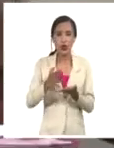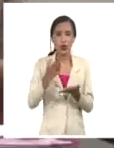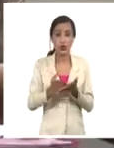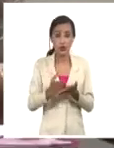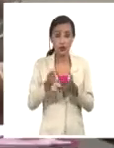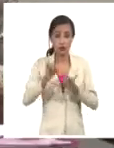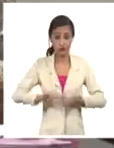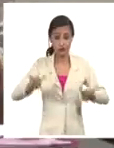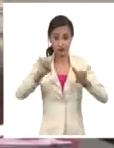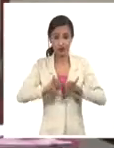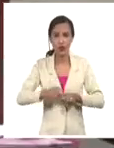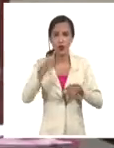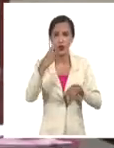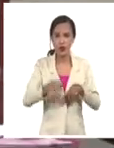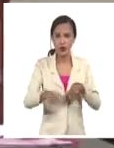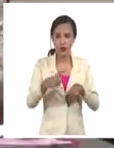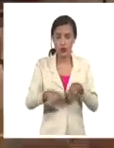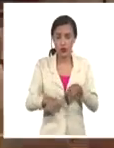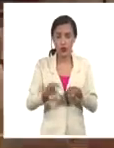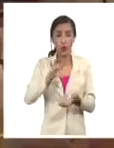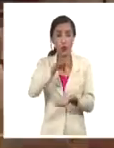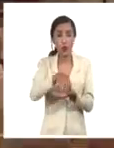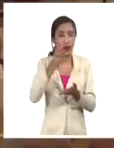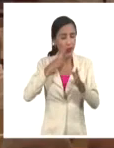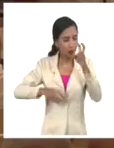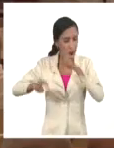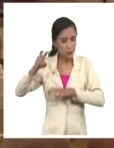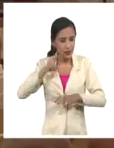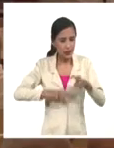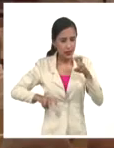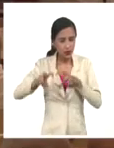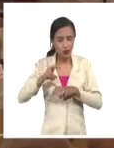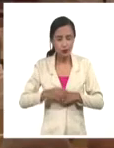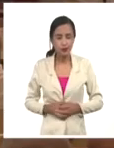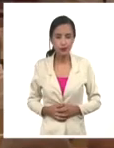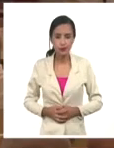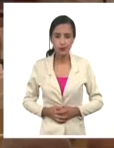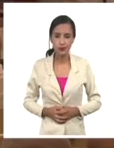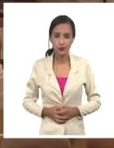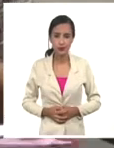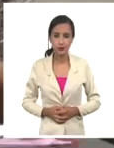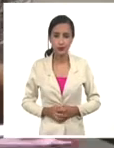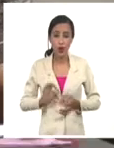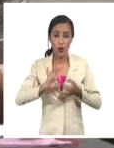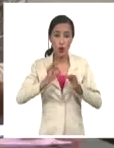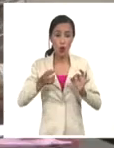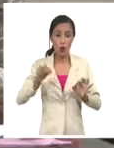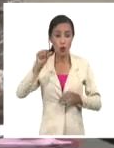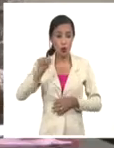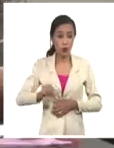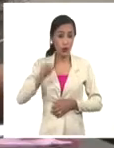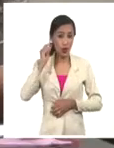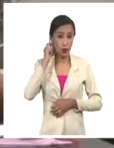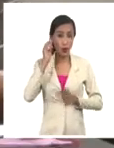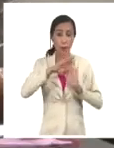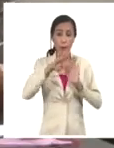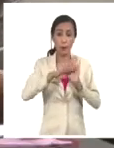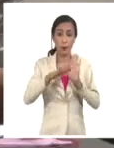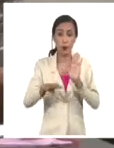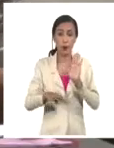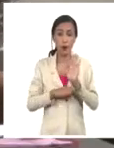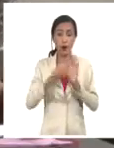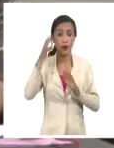superior y otras entidades de investigación enclavadas en su territorio. La coordinadora de objetivos y programas del gobierno